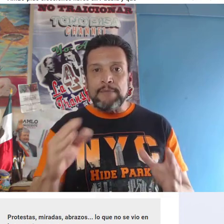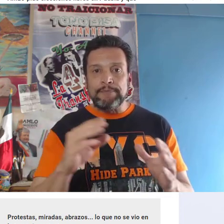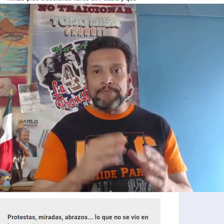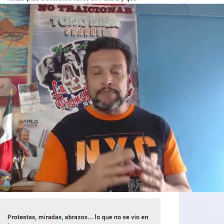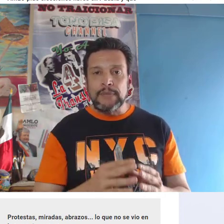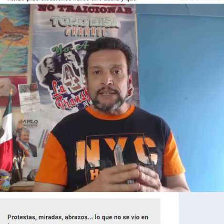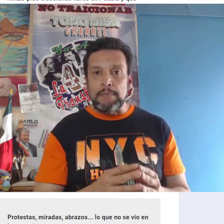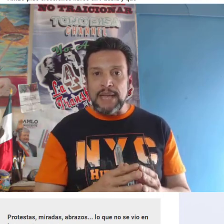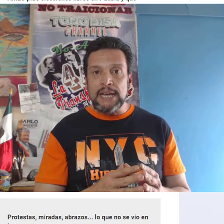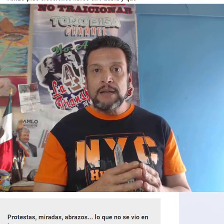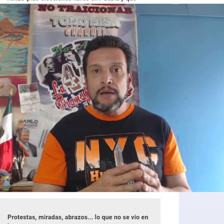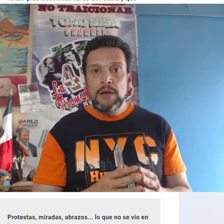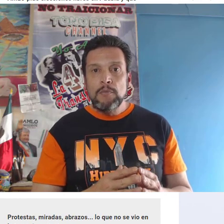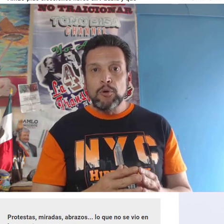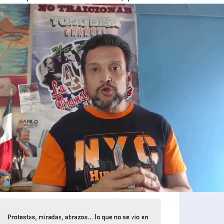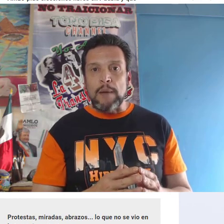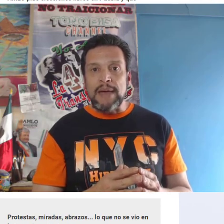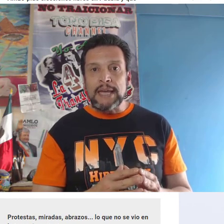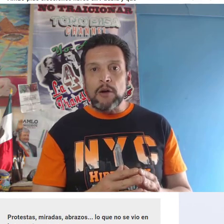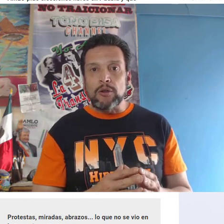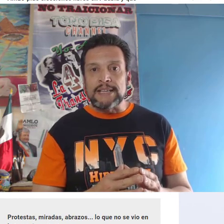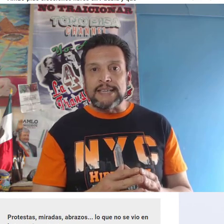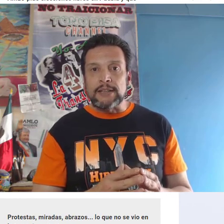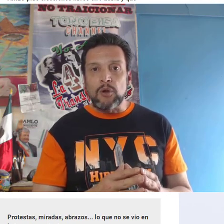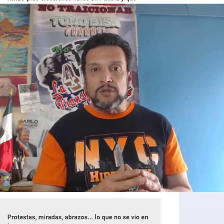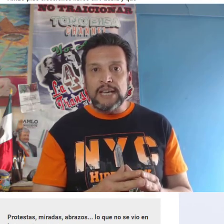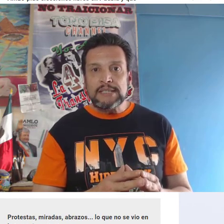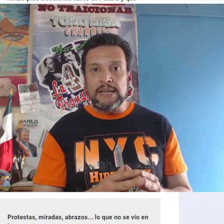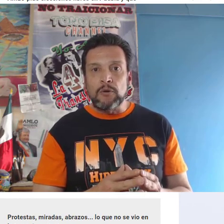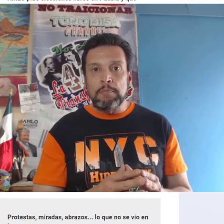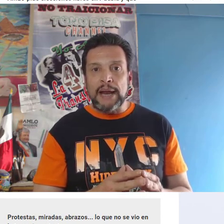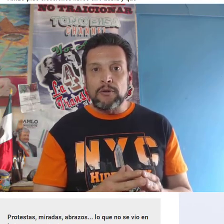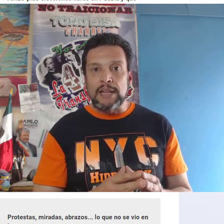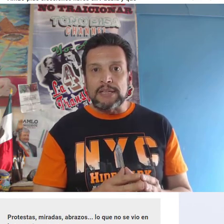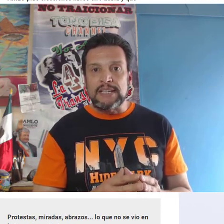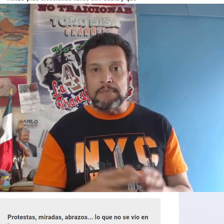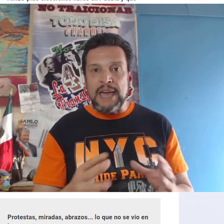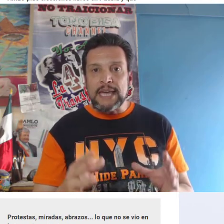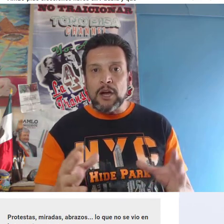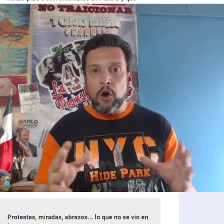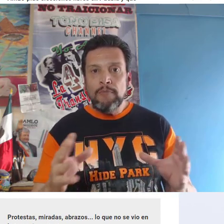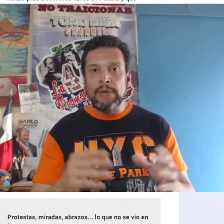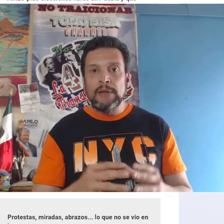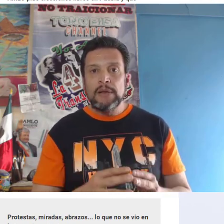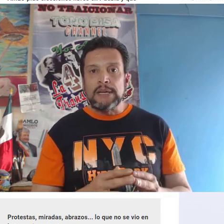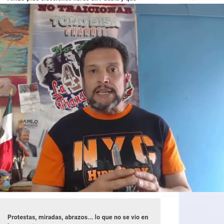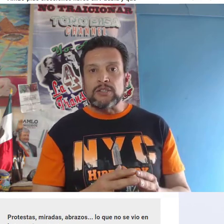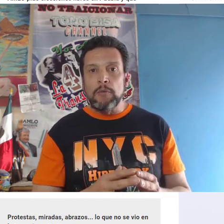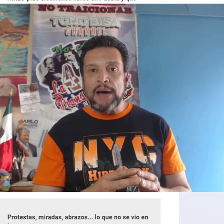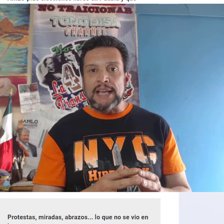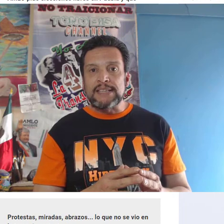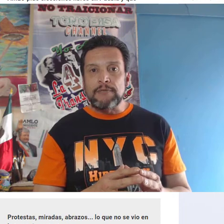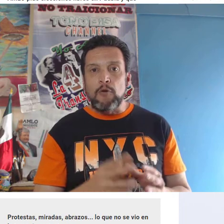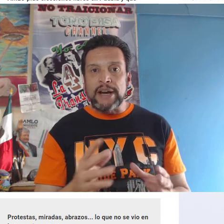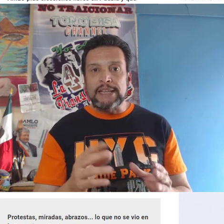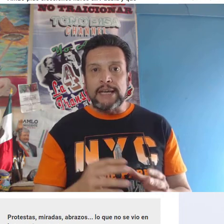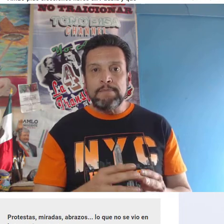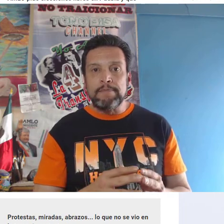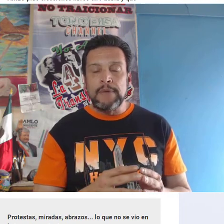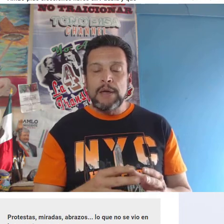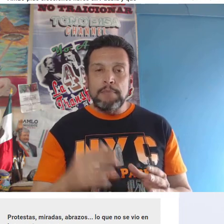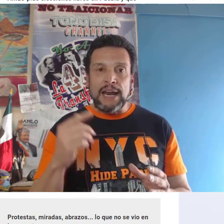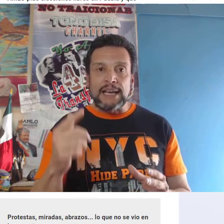milenaria, que también puso a México desde entonces en un plano de decir: México nació para ser